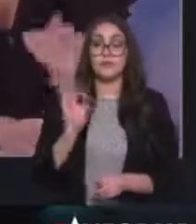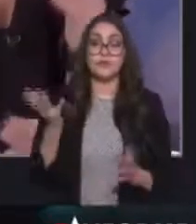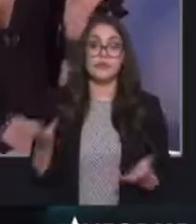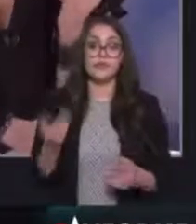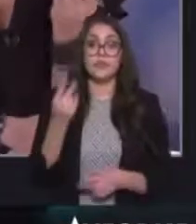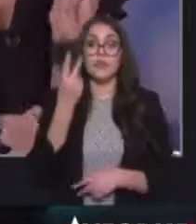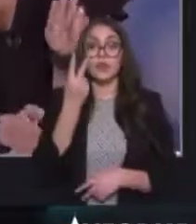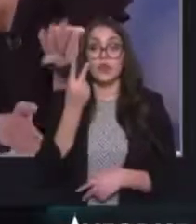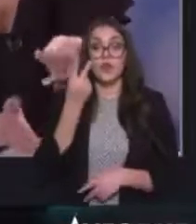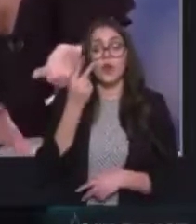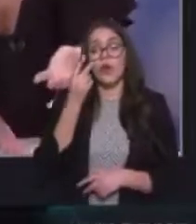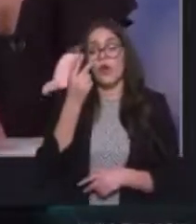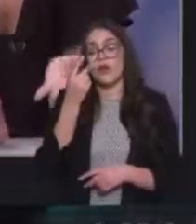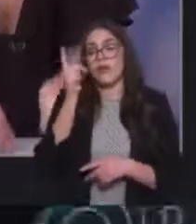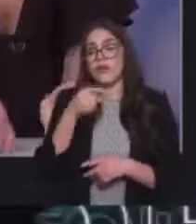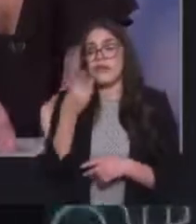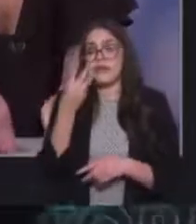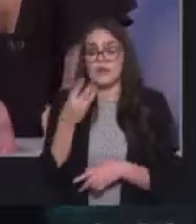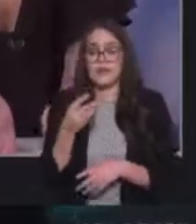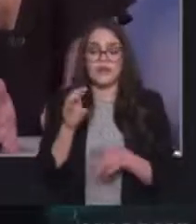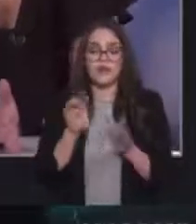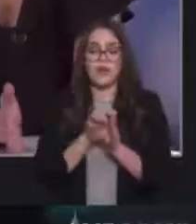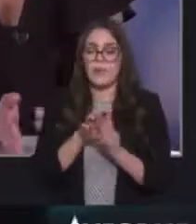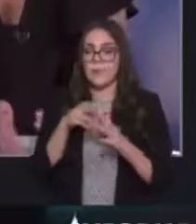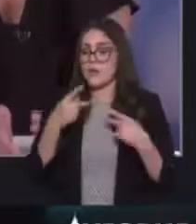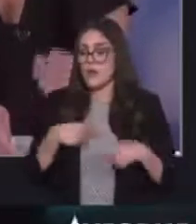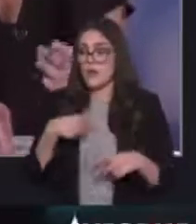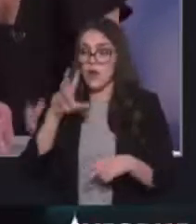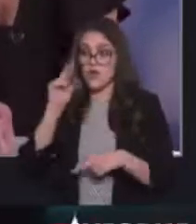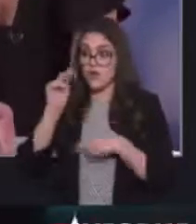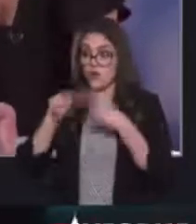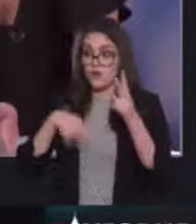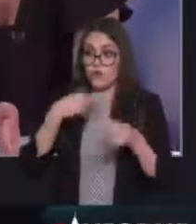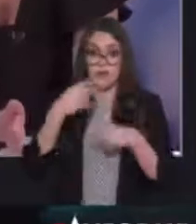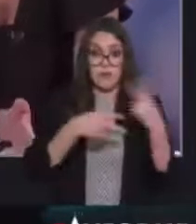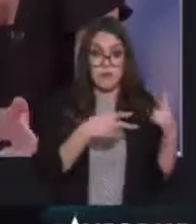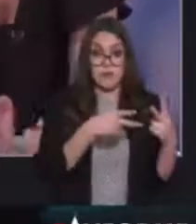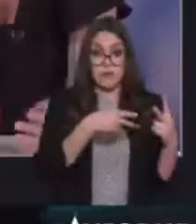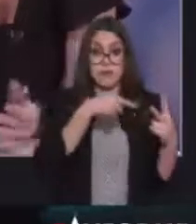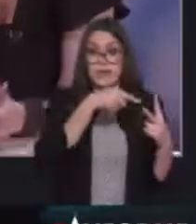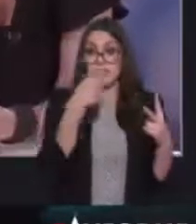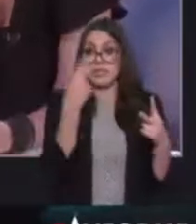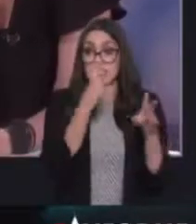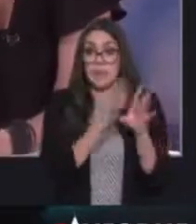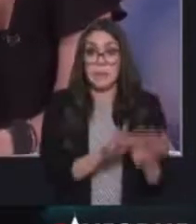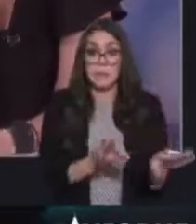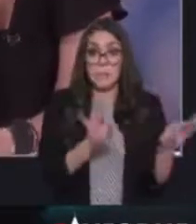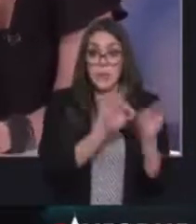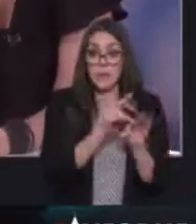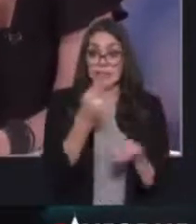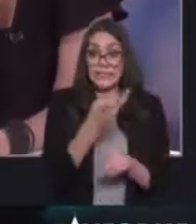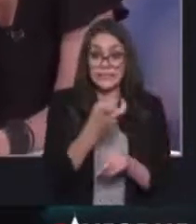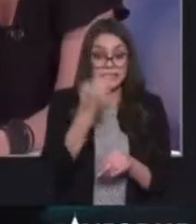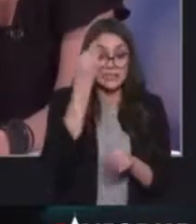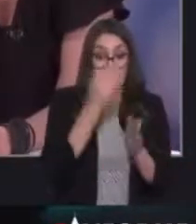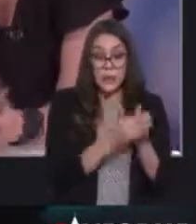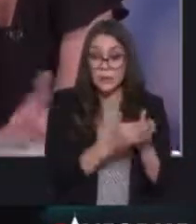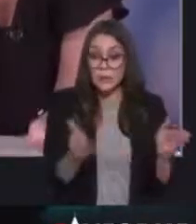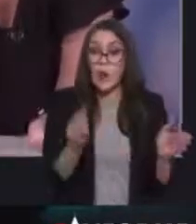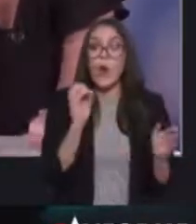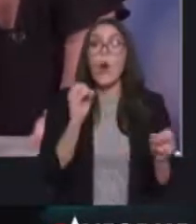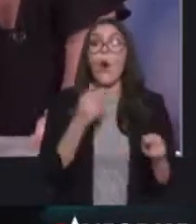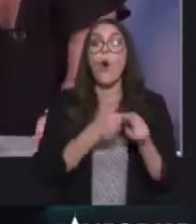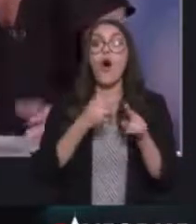senadora, ¿es de suma relevancia que sea en este periodo extraordinario o podría darse esto en